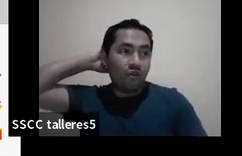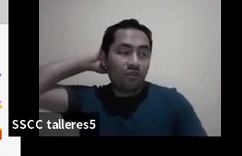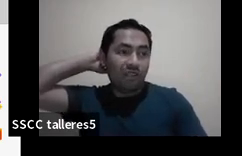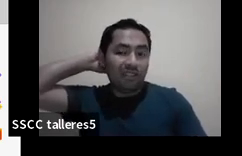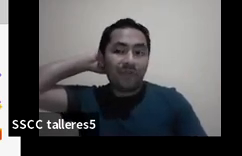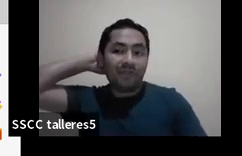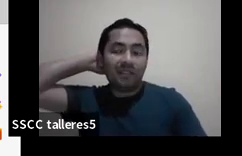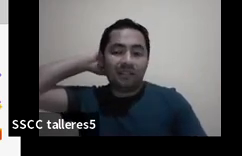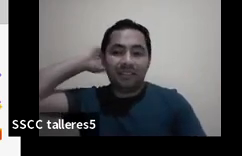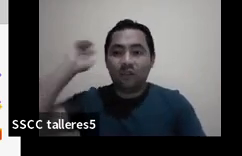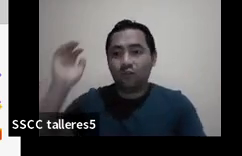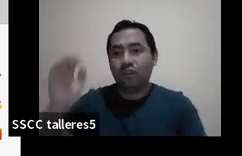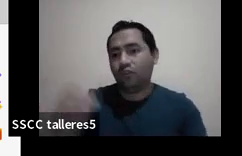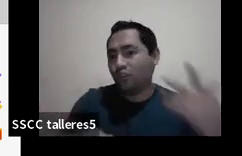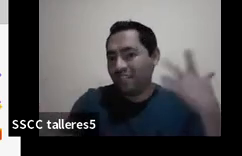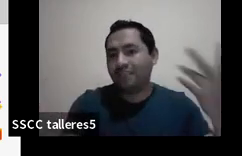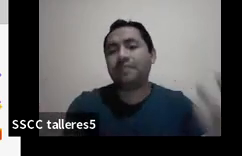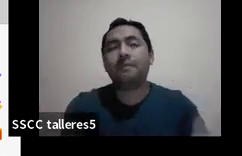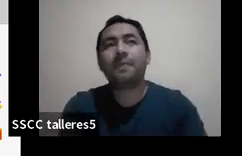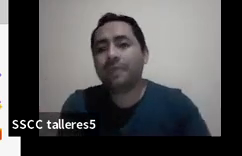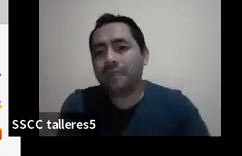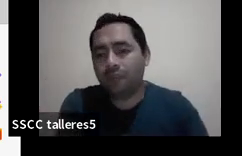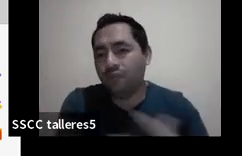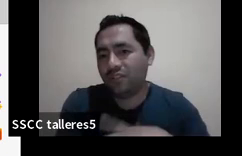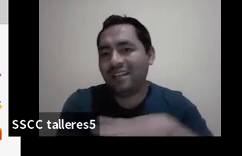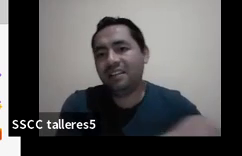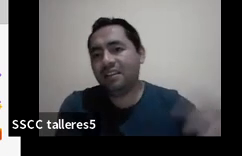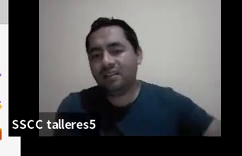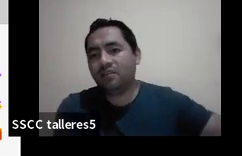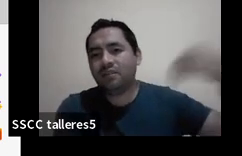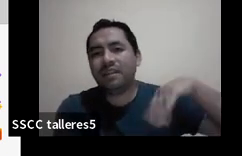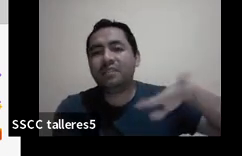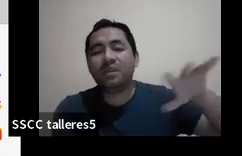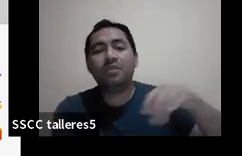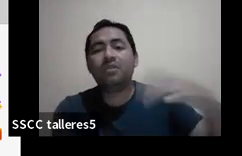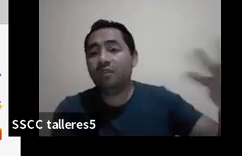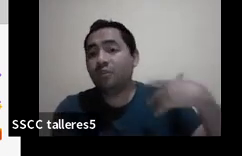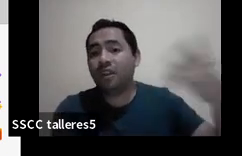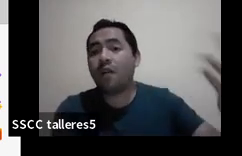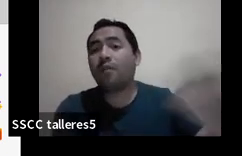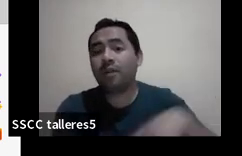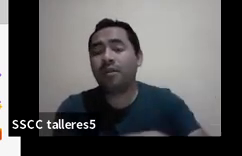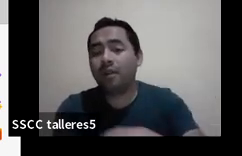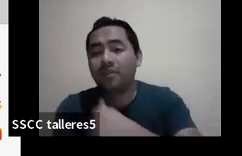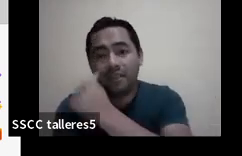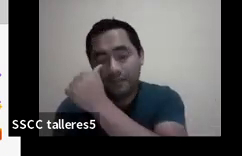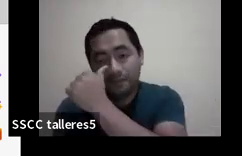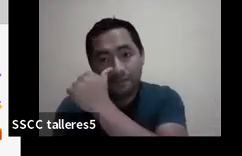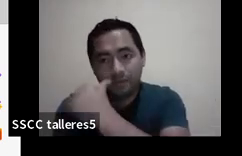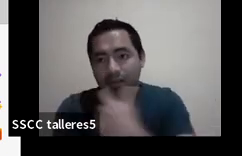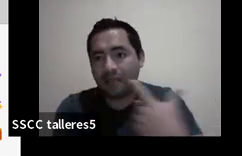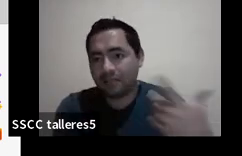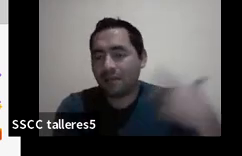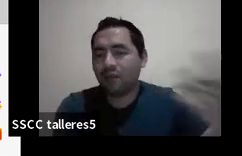comunicaba con un intérprete de Estados Unidos, oyente. Yo no sé nada de inglés, él no sabía nada de español y nos comunicábamos mejor hablando en